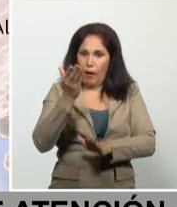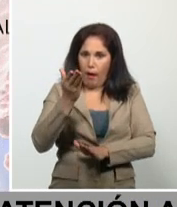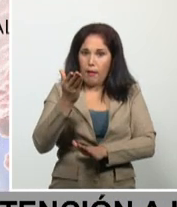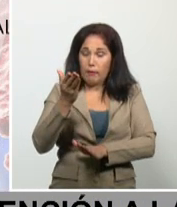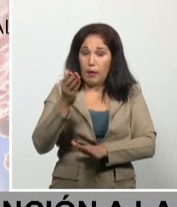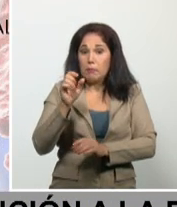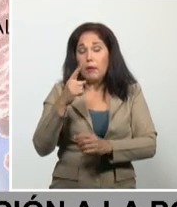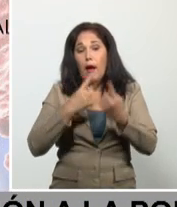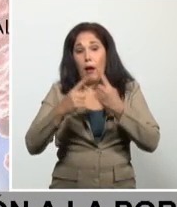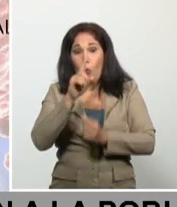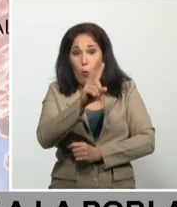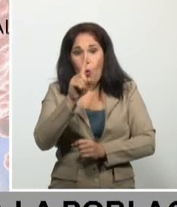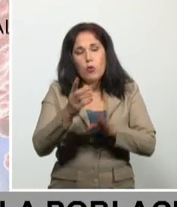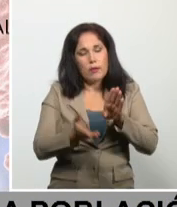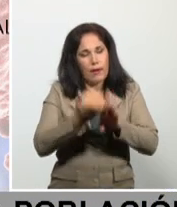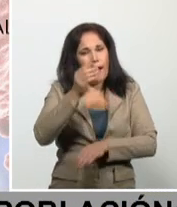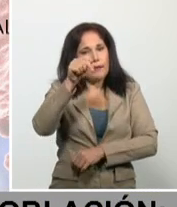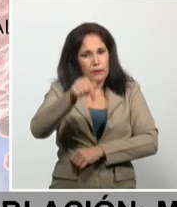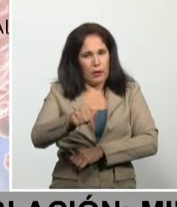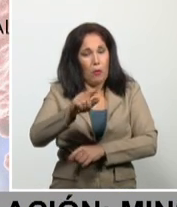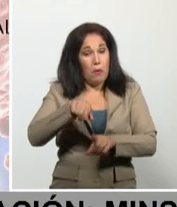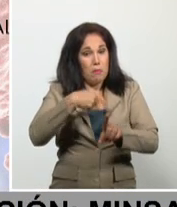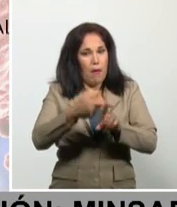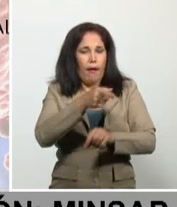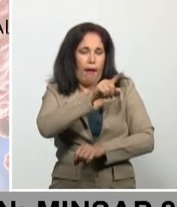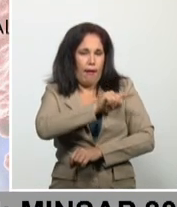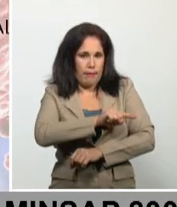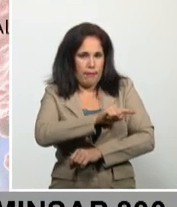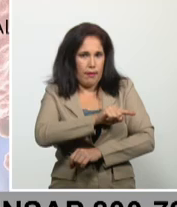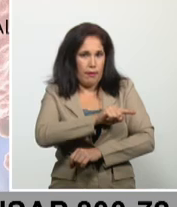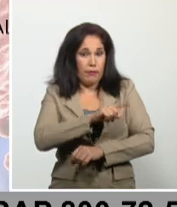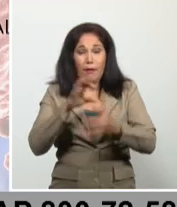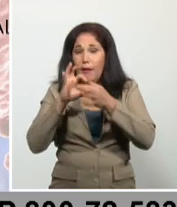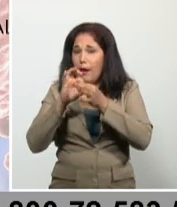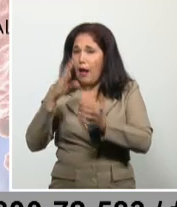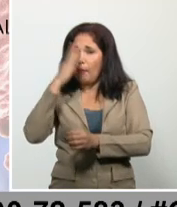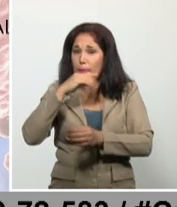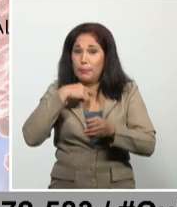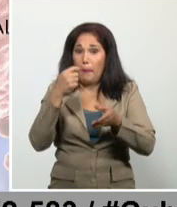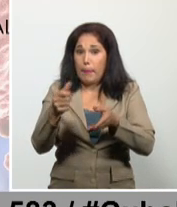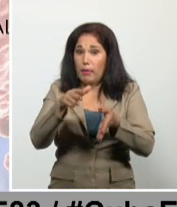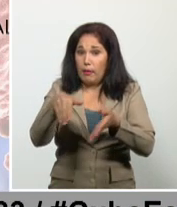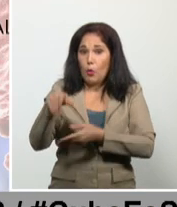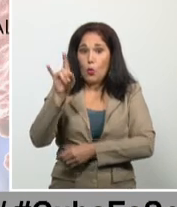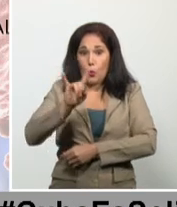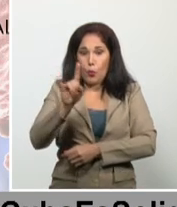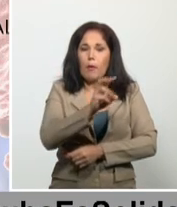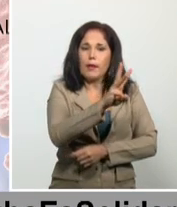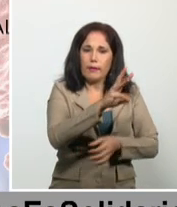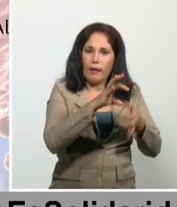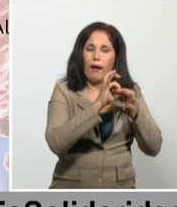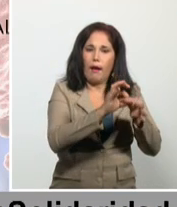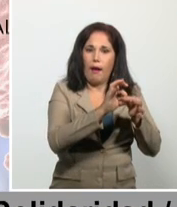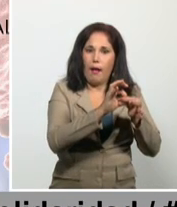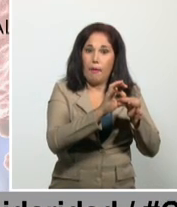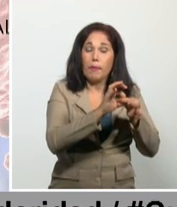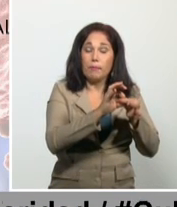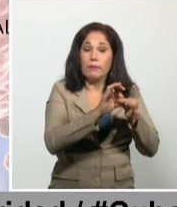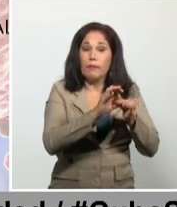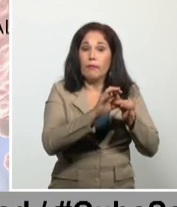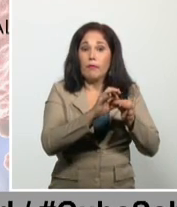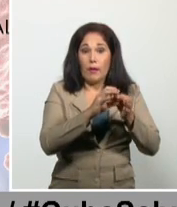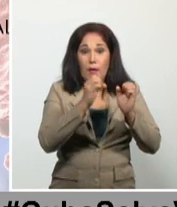es que hay 11 altas hoy más que en el día de ayer. Reportados críticos 9 y 3 graves. La